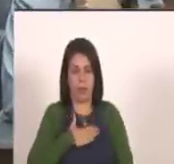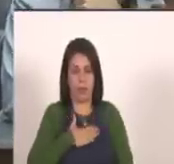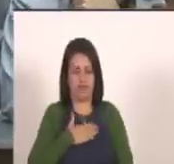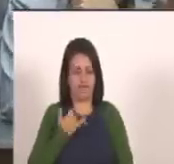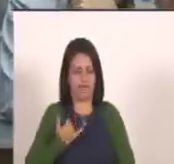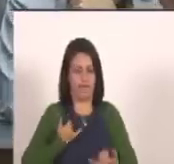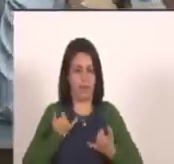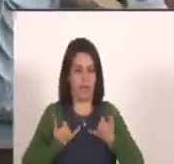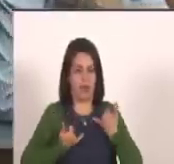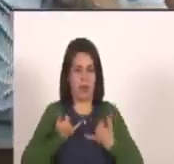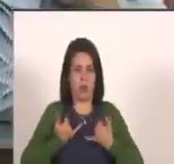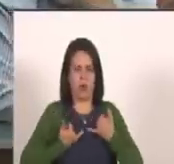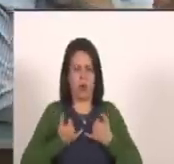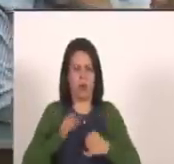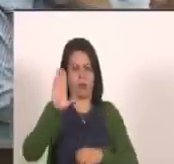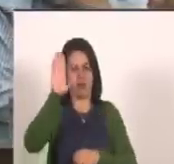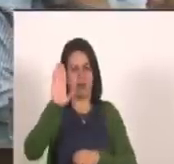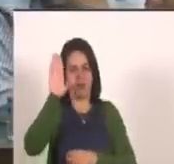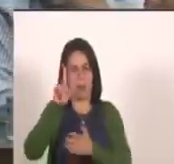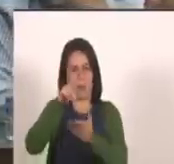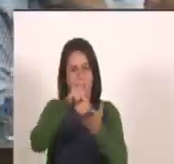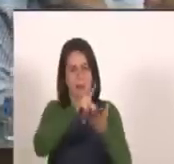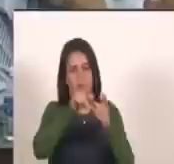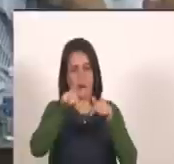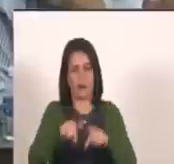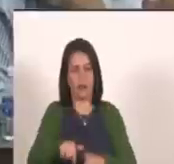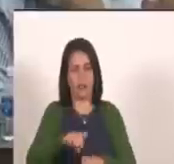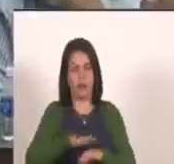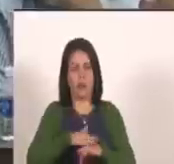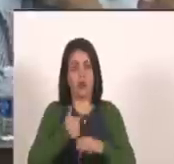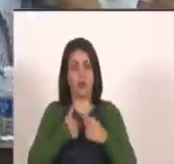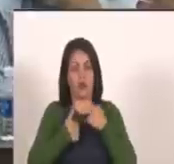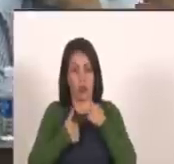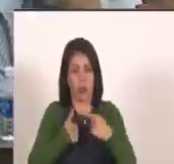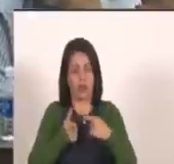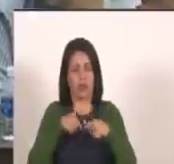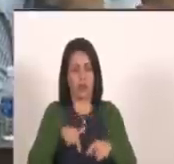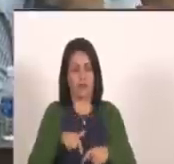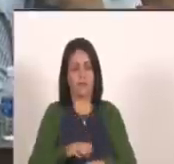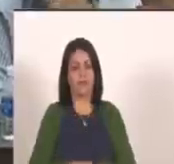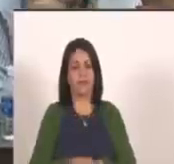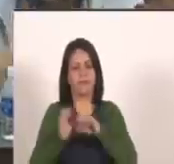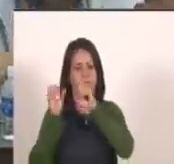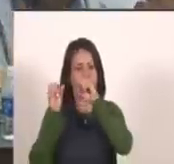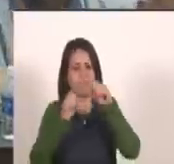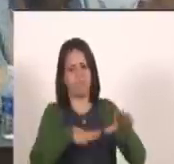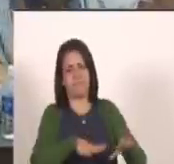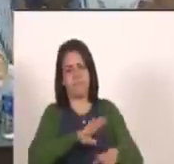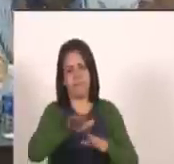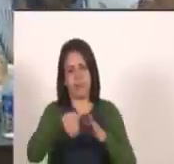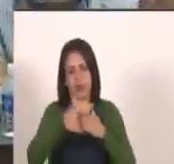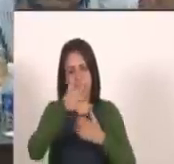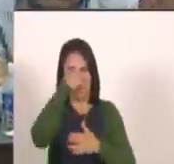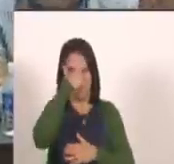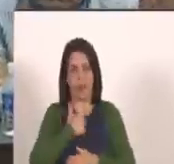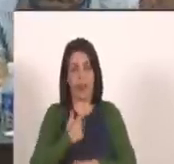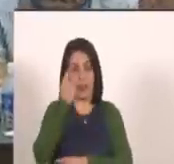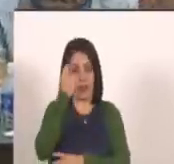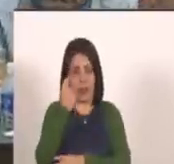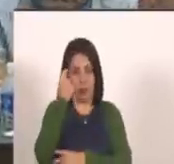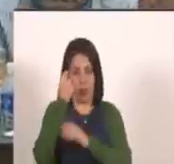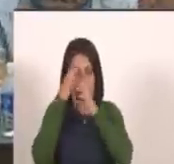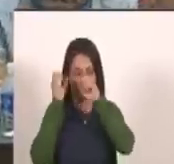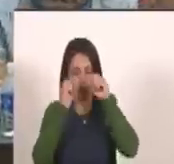muy incómodo tener que tomar la palabra en este momento, pero yo me voy a despojar de mi condición de